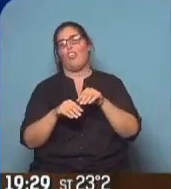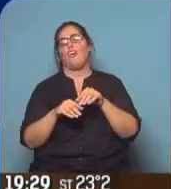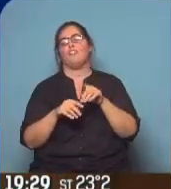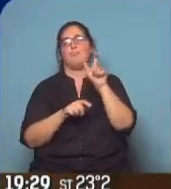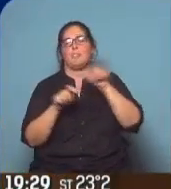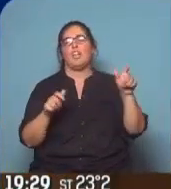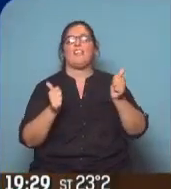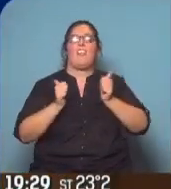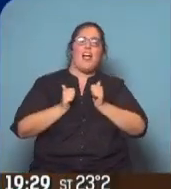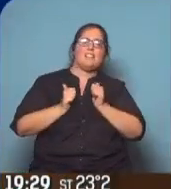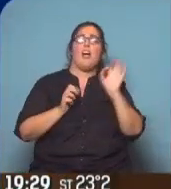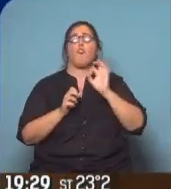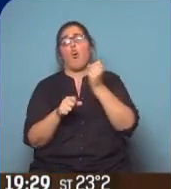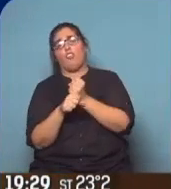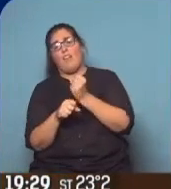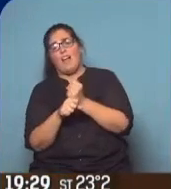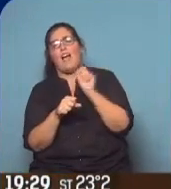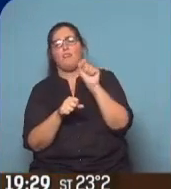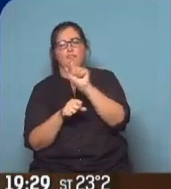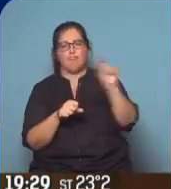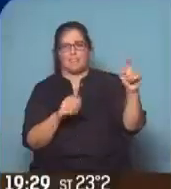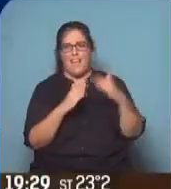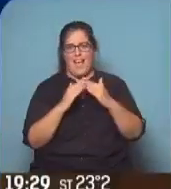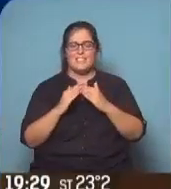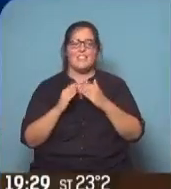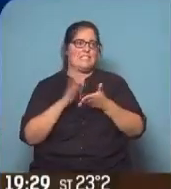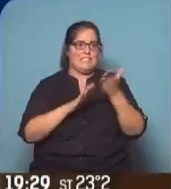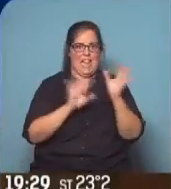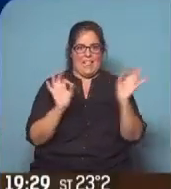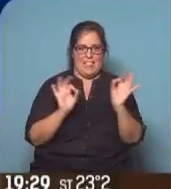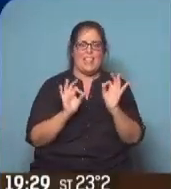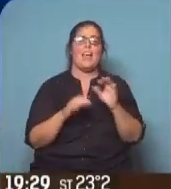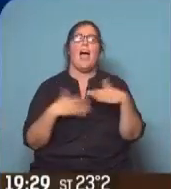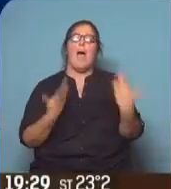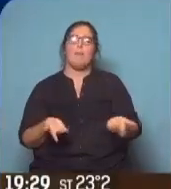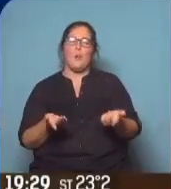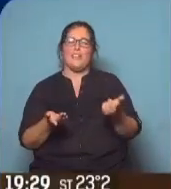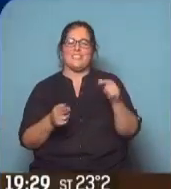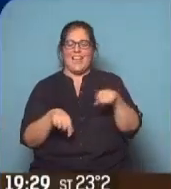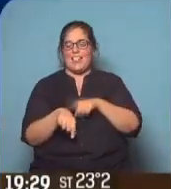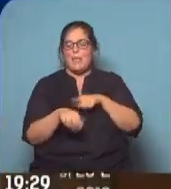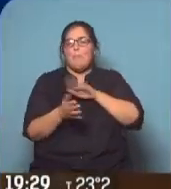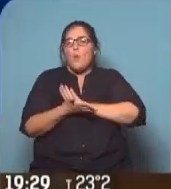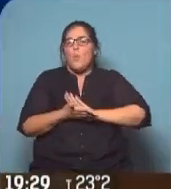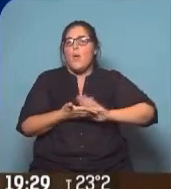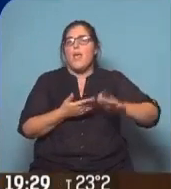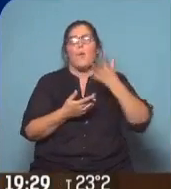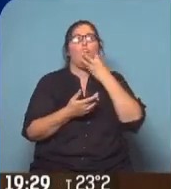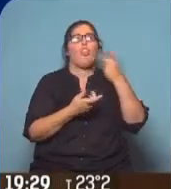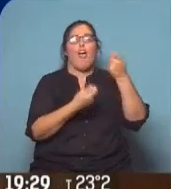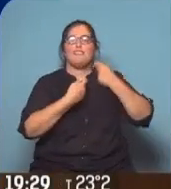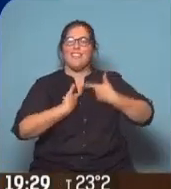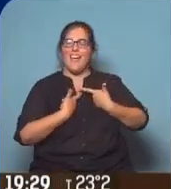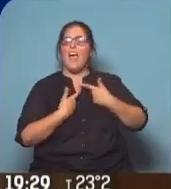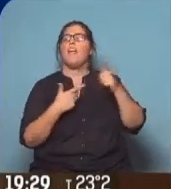están trabajando o en sus casas sin salir a aprovechar este nuevo tiempo que dios nos regala yo siempre digo no es